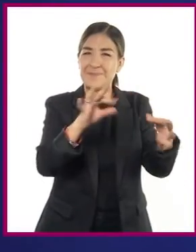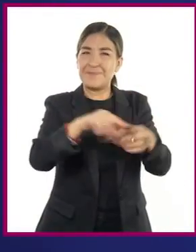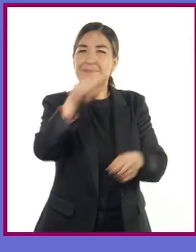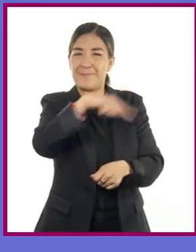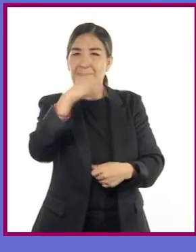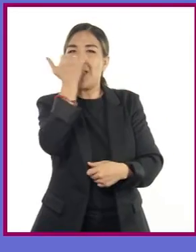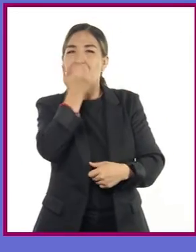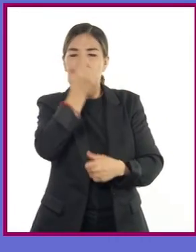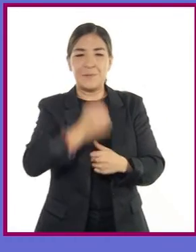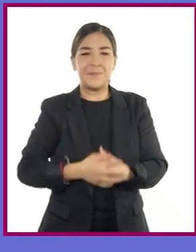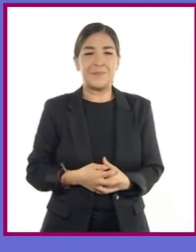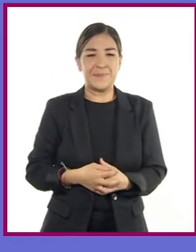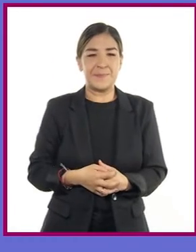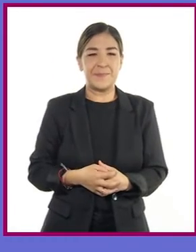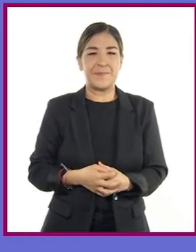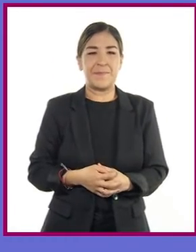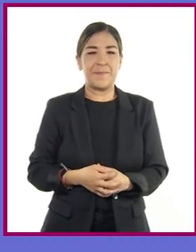alumnos.